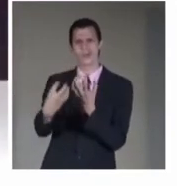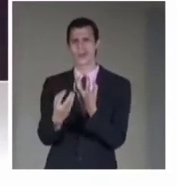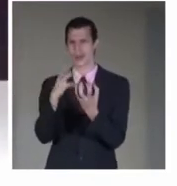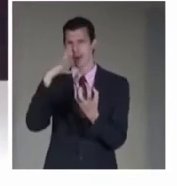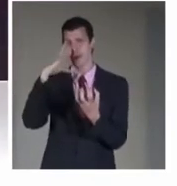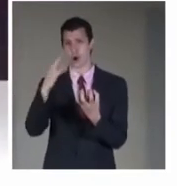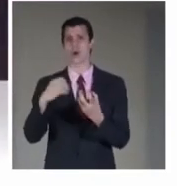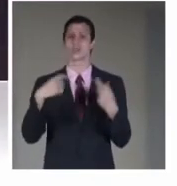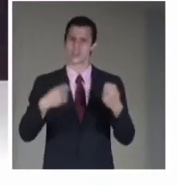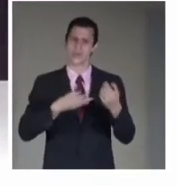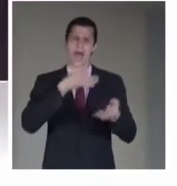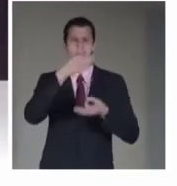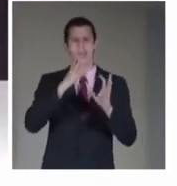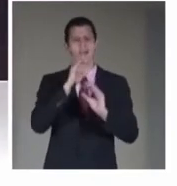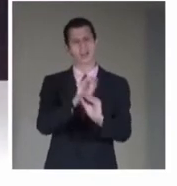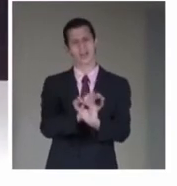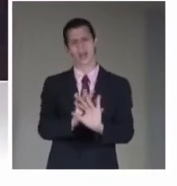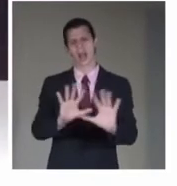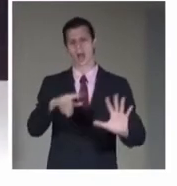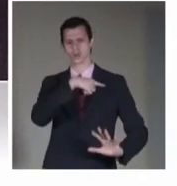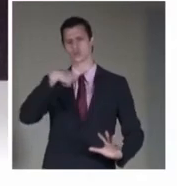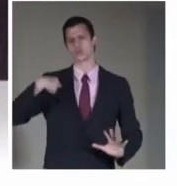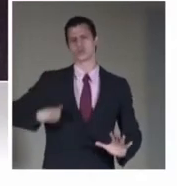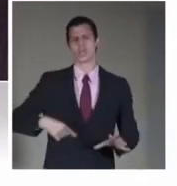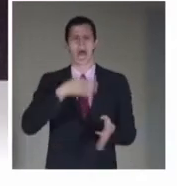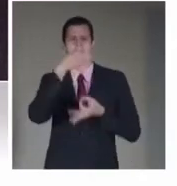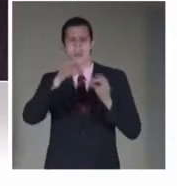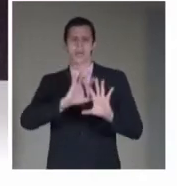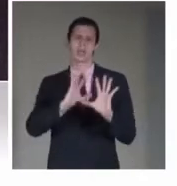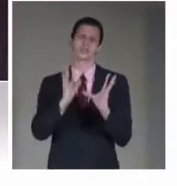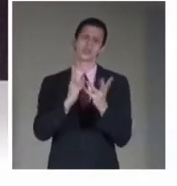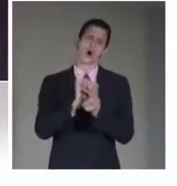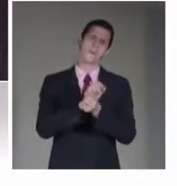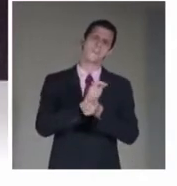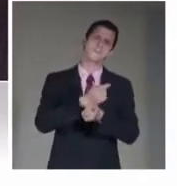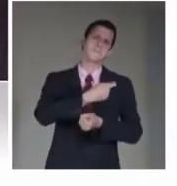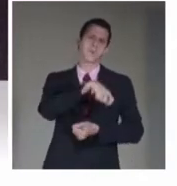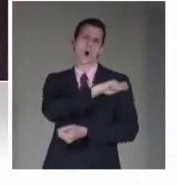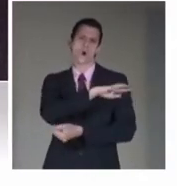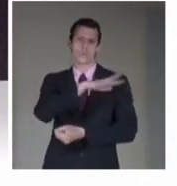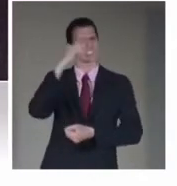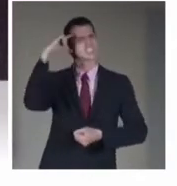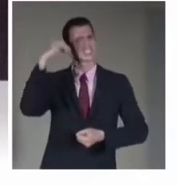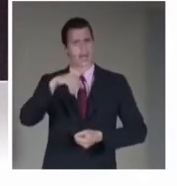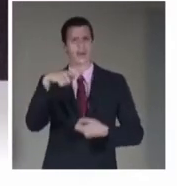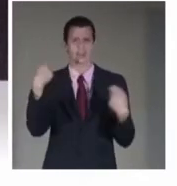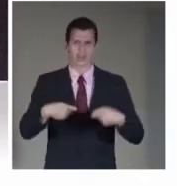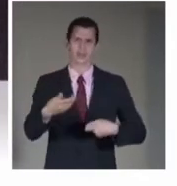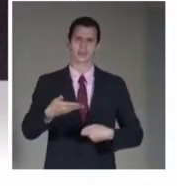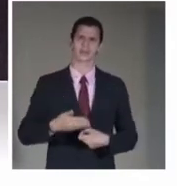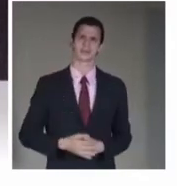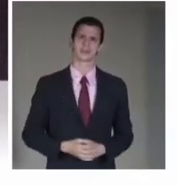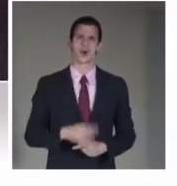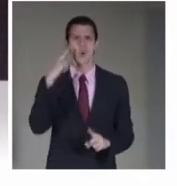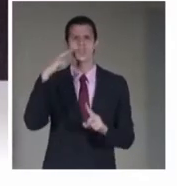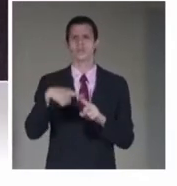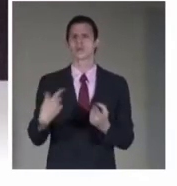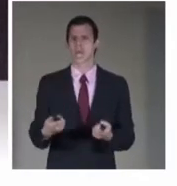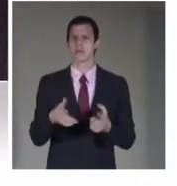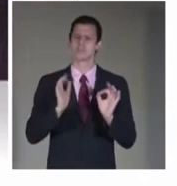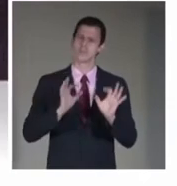administrador de la nasa es fundamental que china actúe de manera responsable y transparente para garantizar la seguridad